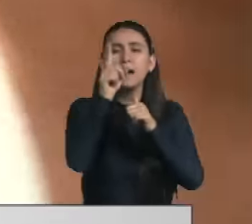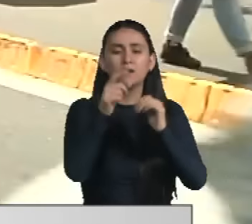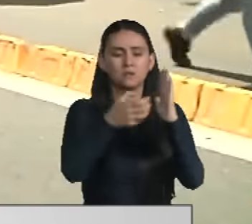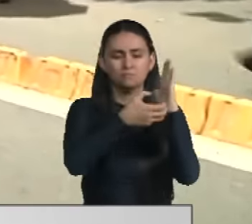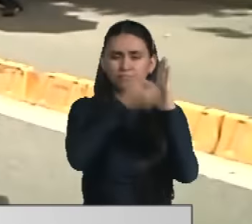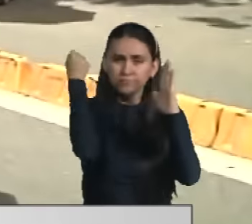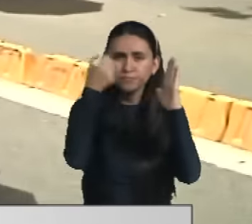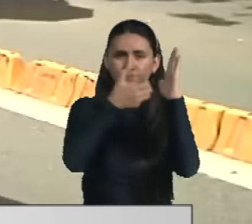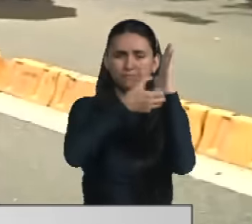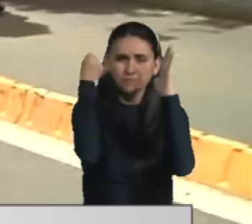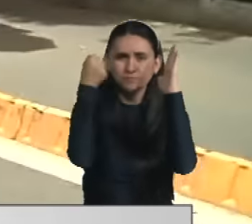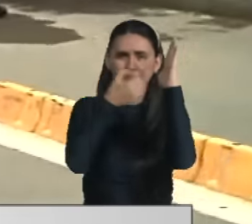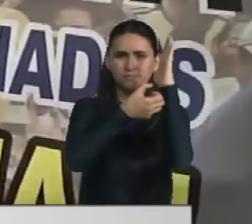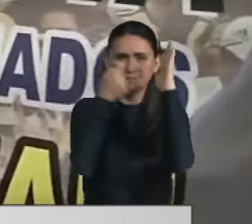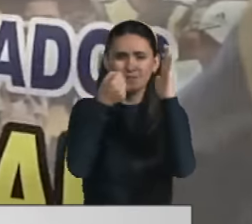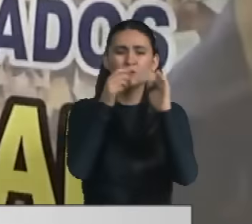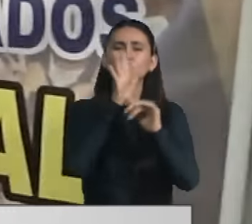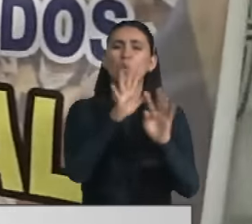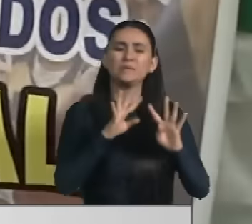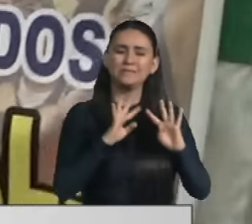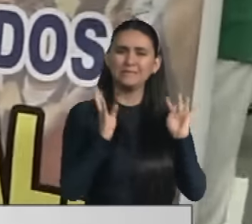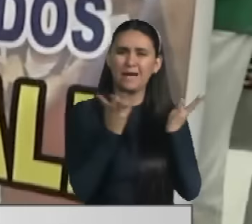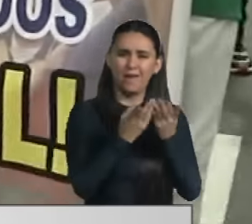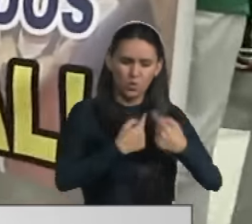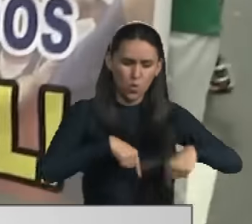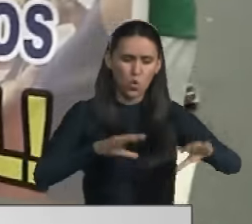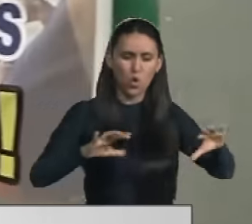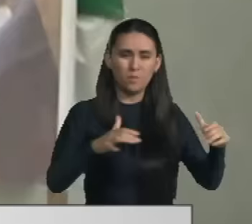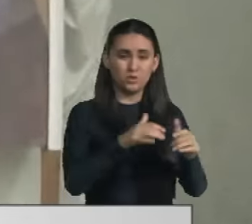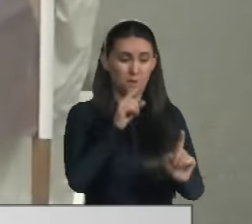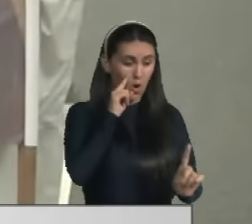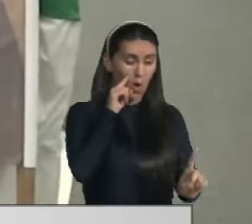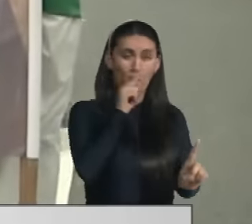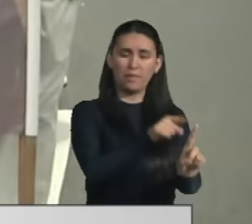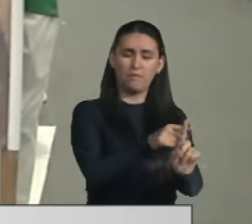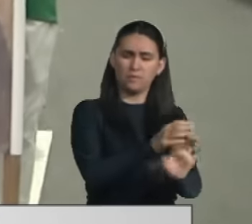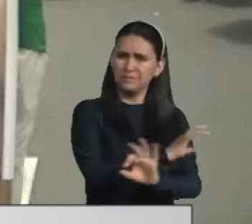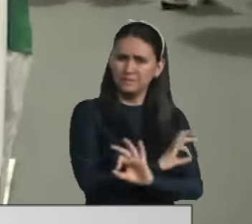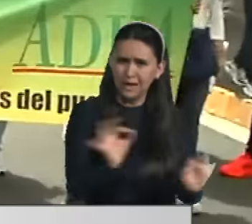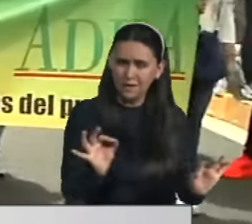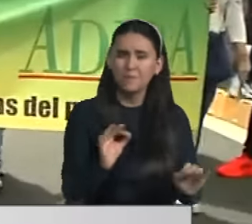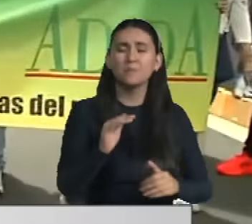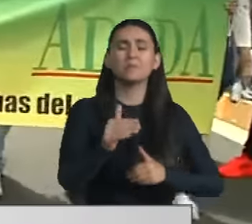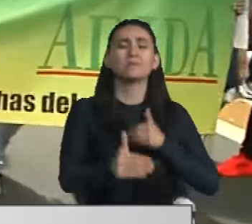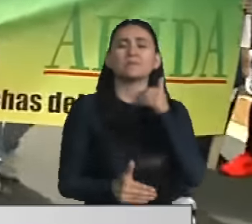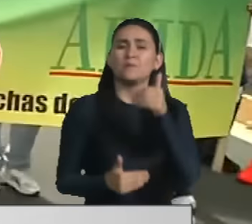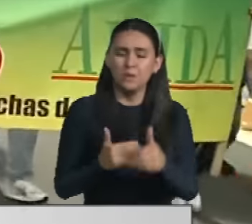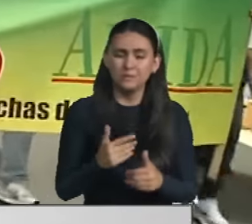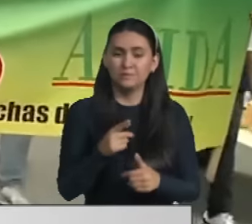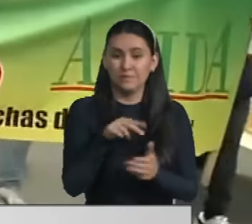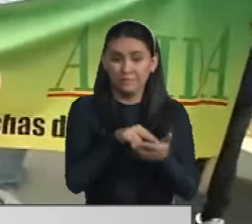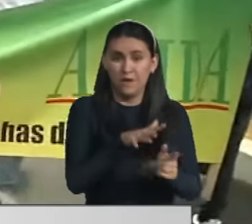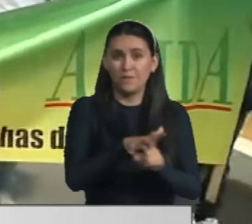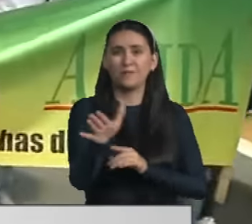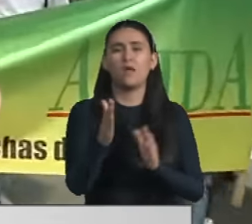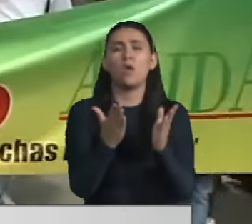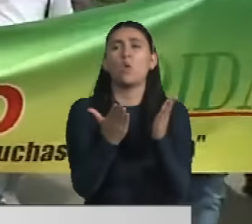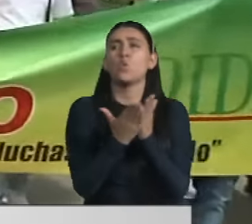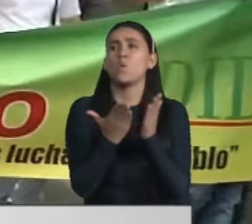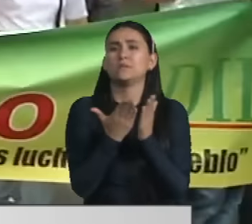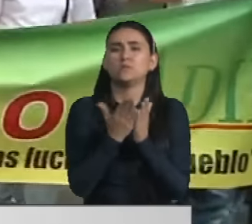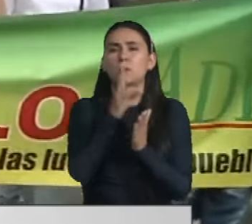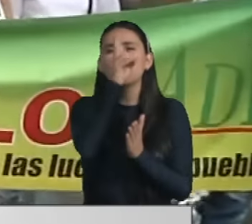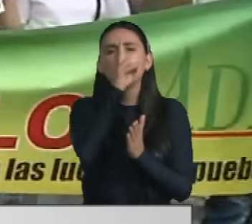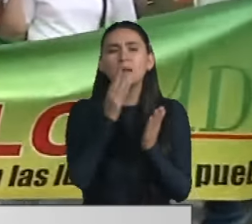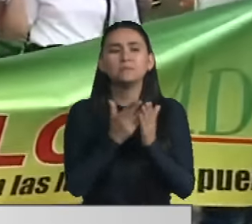Senado, la primera comisión primera del Senado, el objetivo que tenía. Las enmiendas que le hicieron llevan a que la educación sea entregada casi